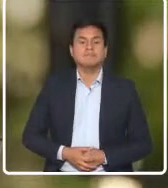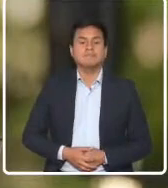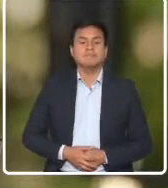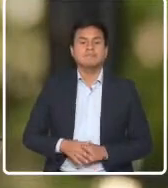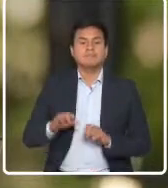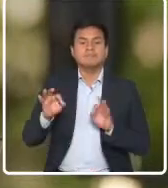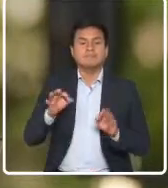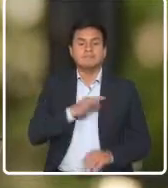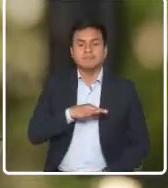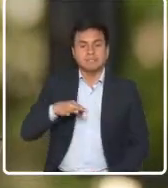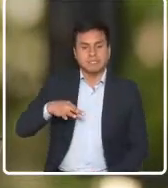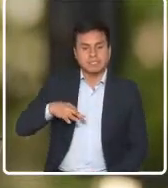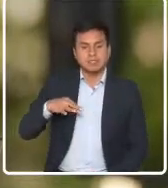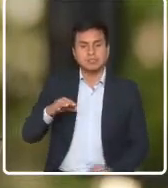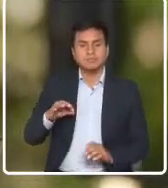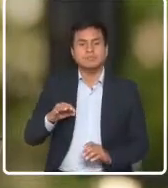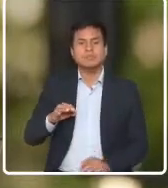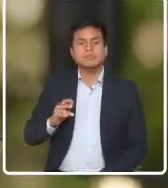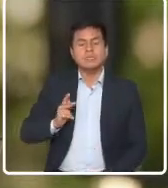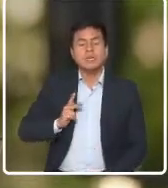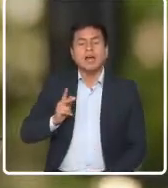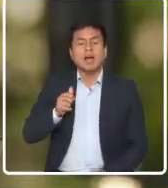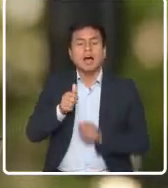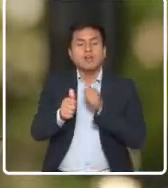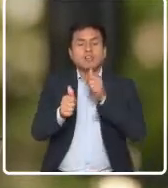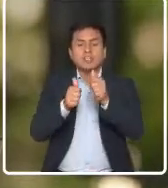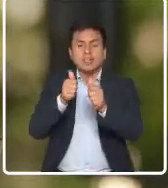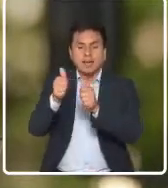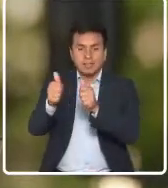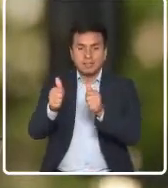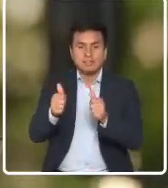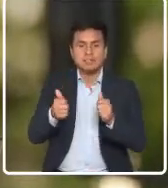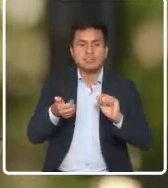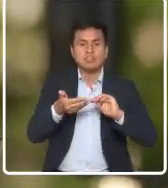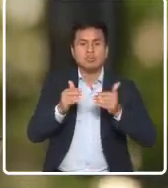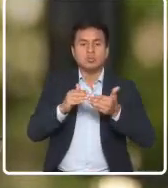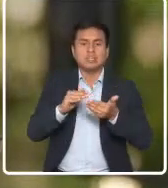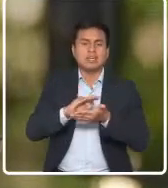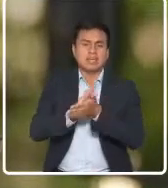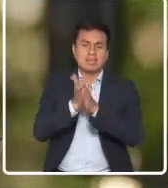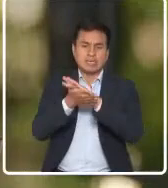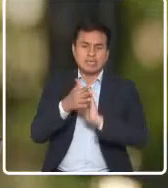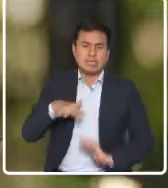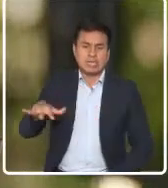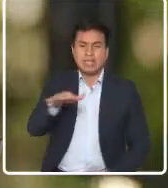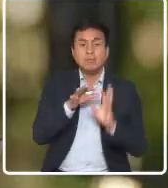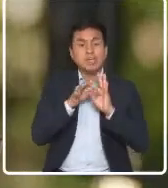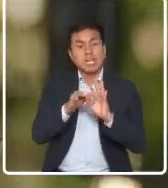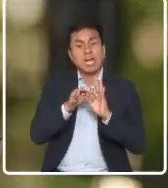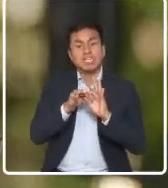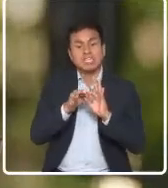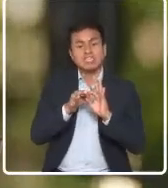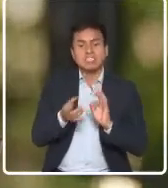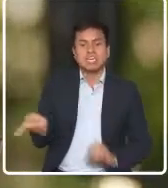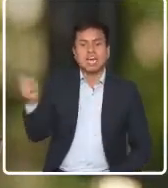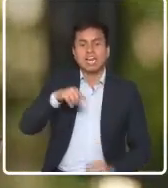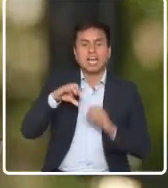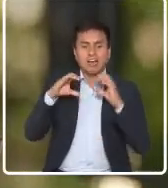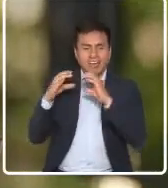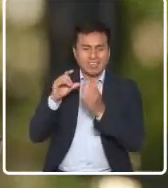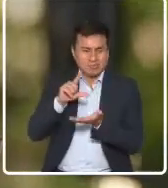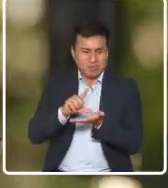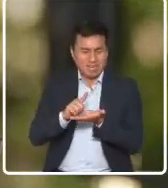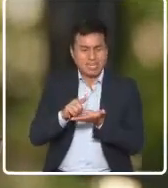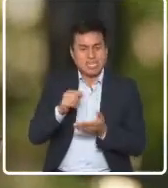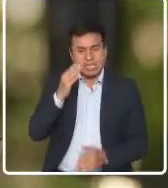señor y señor ministro, autoridades y comunidad en general, muchas gracias por llegar a Cauquienes en